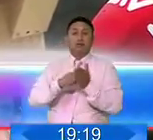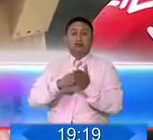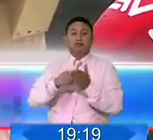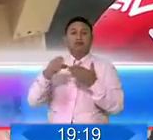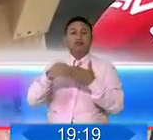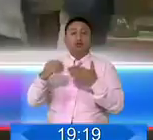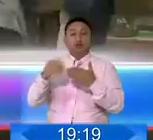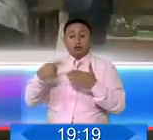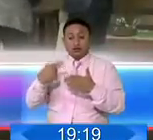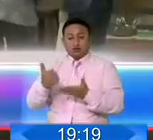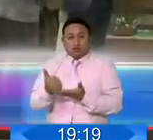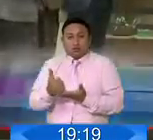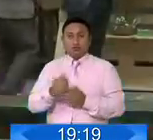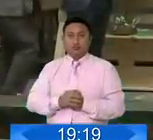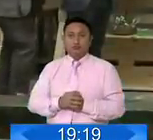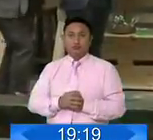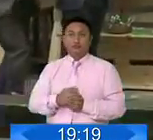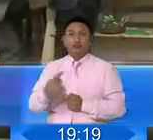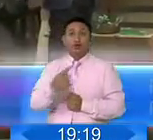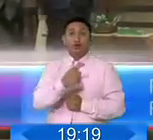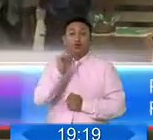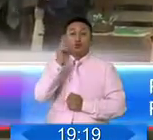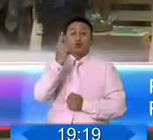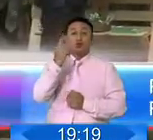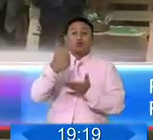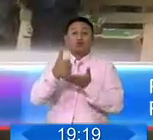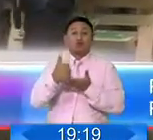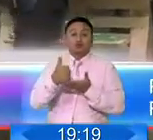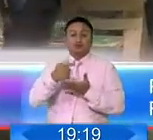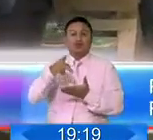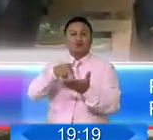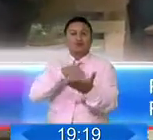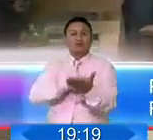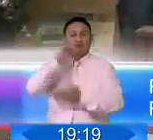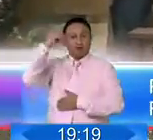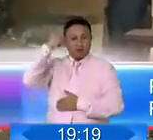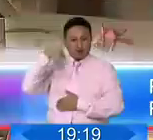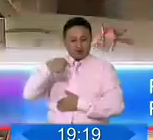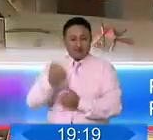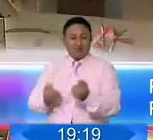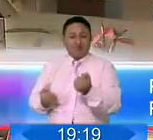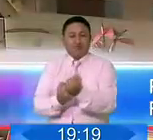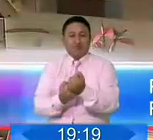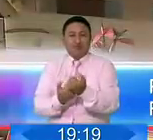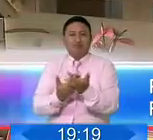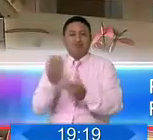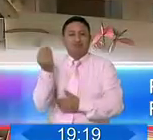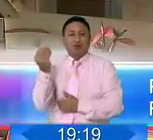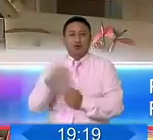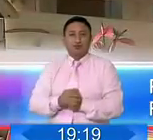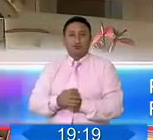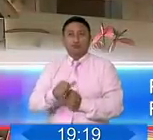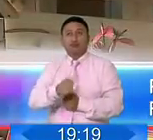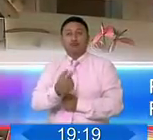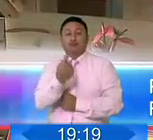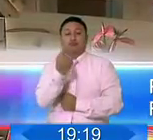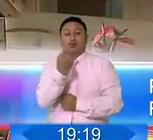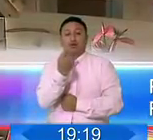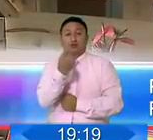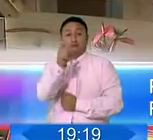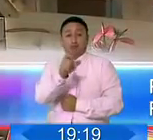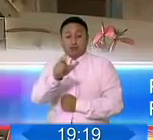logró fortalecer. Ella es una de las beneficiarias del programa gubernamental Impulso Joven, quien junto a 11 emprendedores